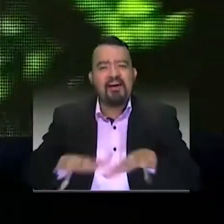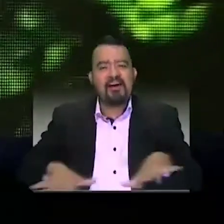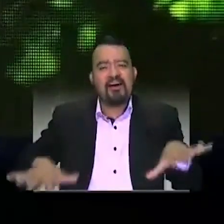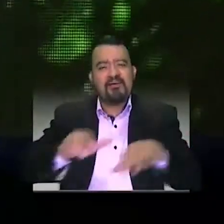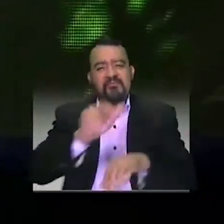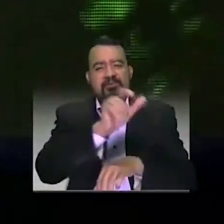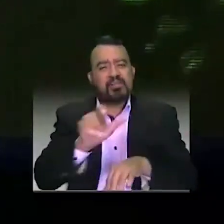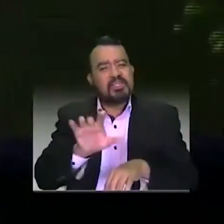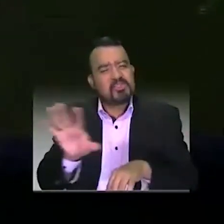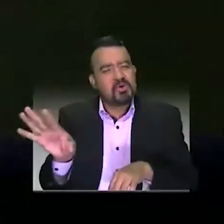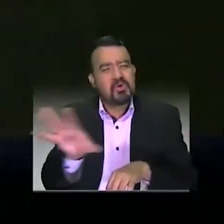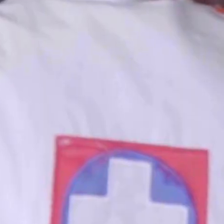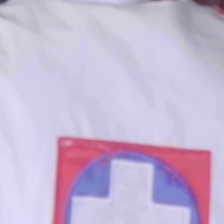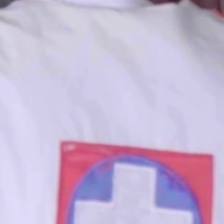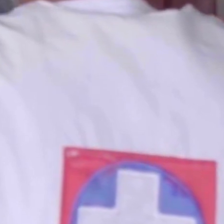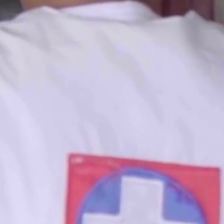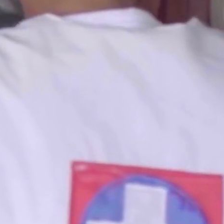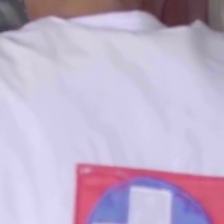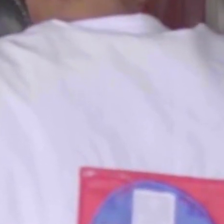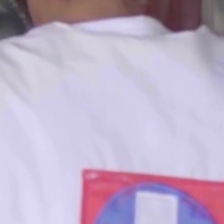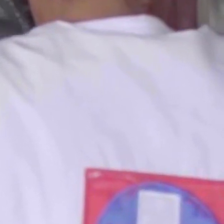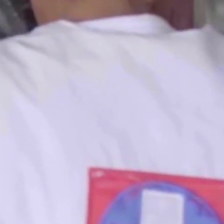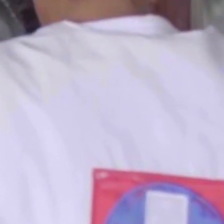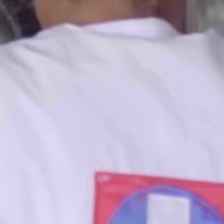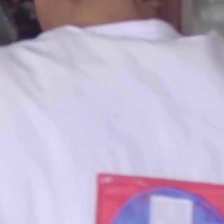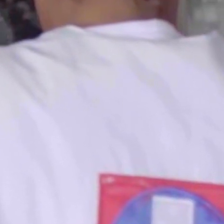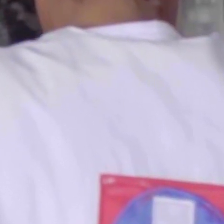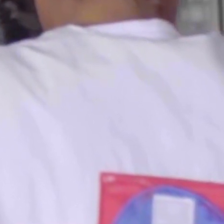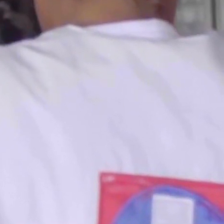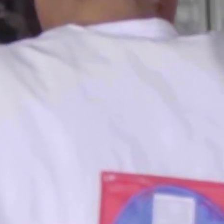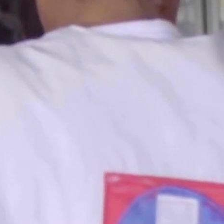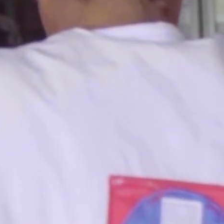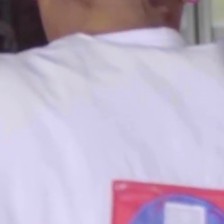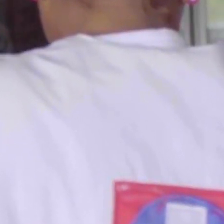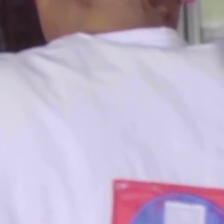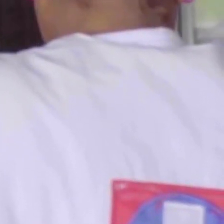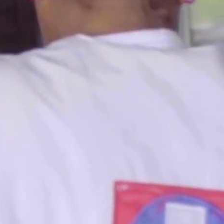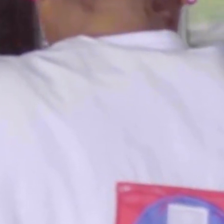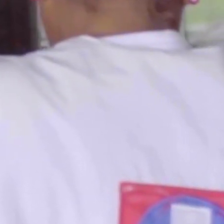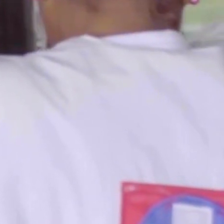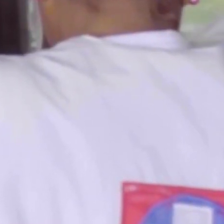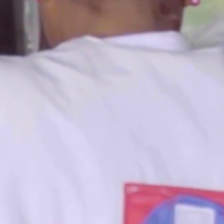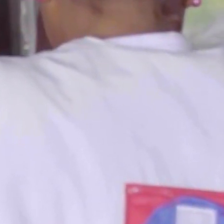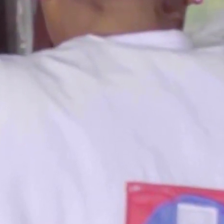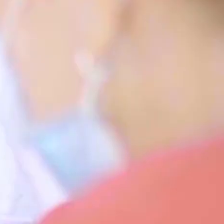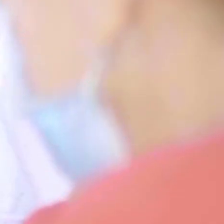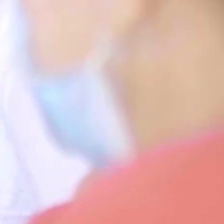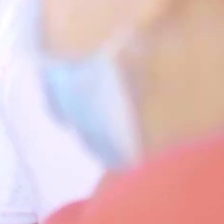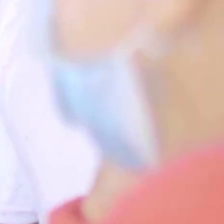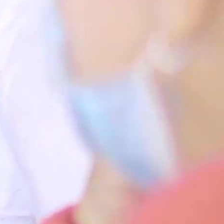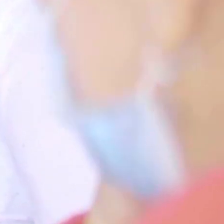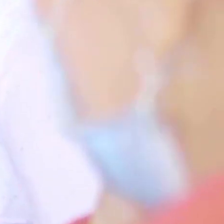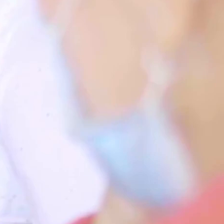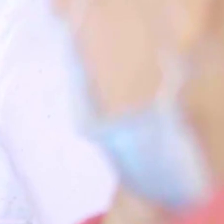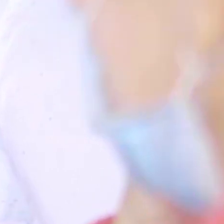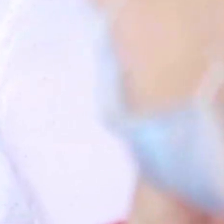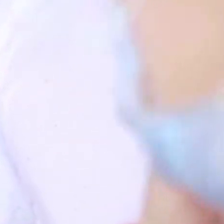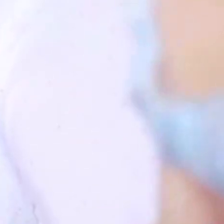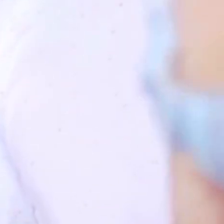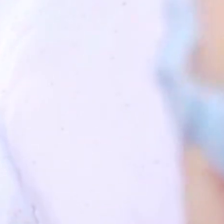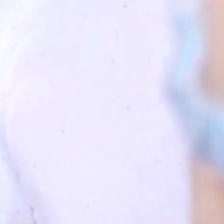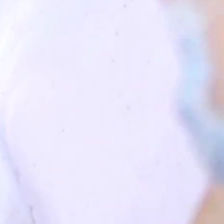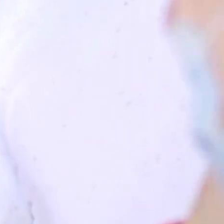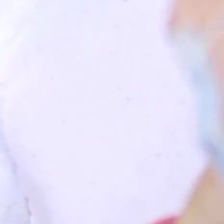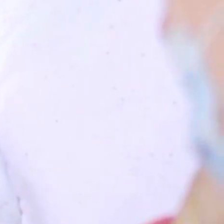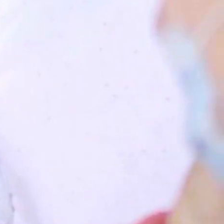gracias, gobernación de Antioquia. La alegría que Vigía tiene, yo no alcanzo a medirla. Esta